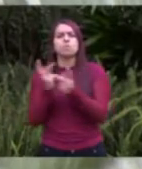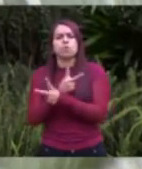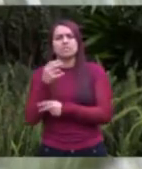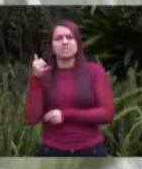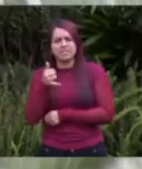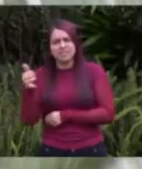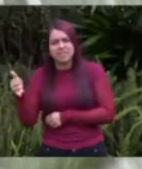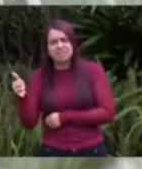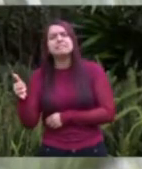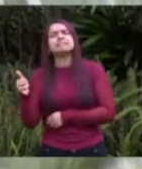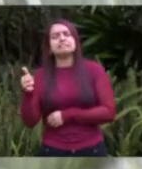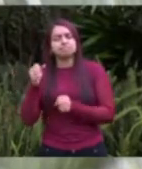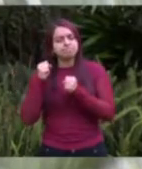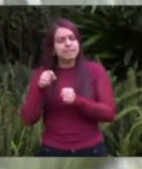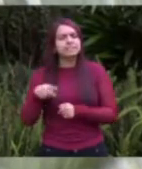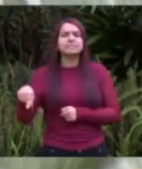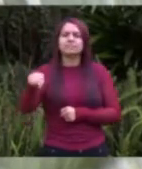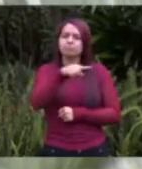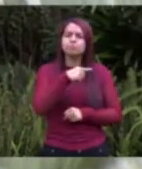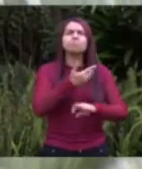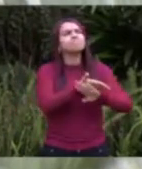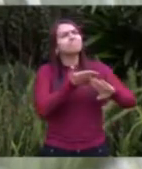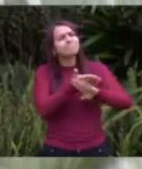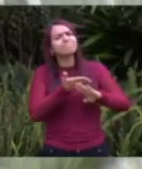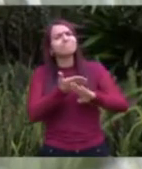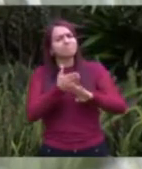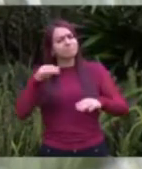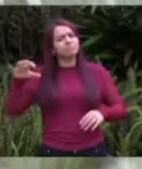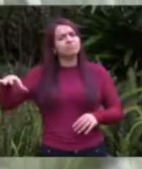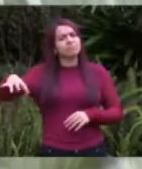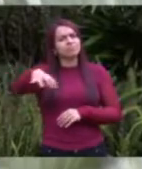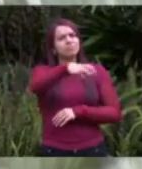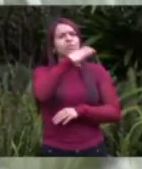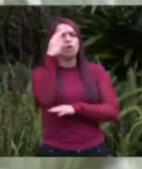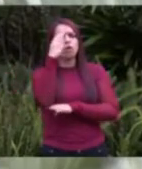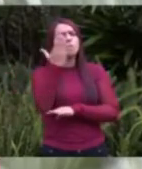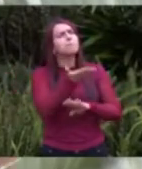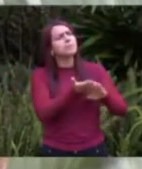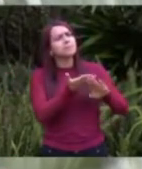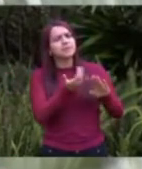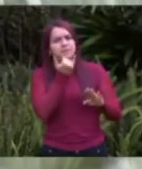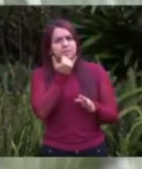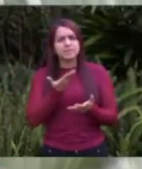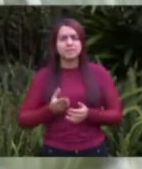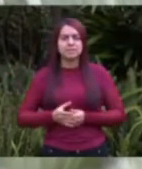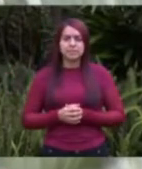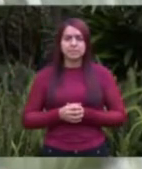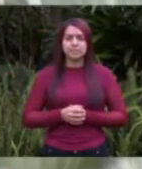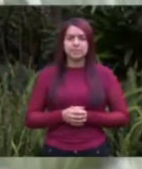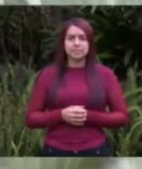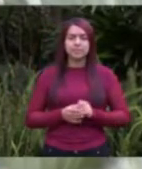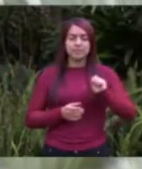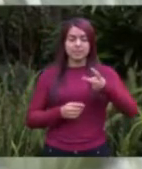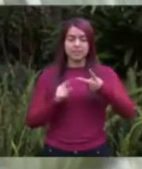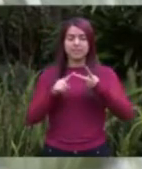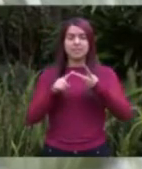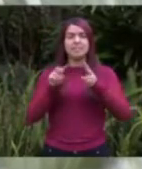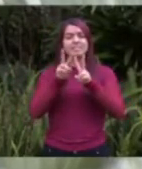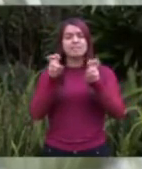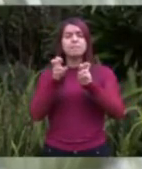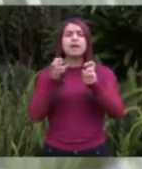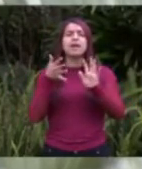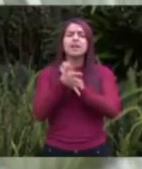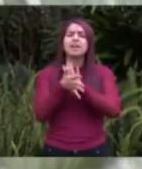que es reclamado además por muchos sectores en Colombia. En segundo lugar, en el informe sobre minas